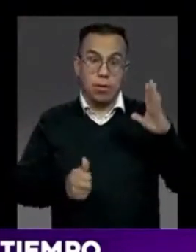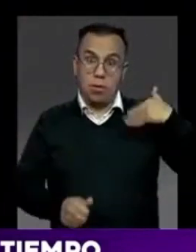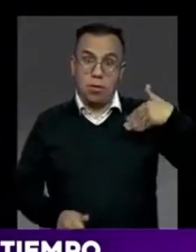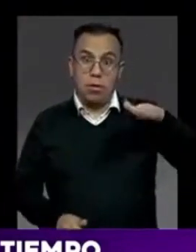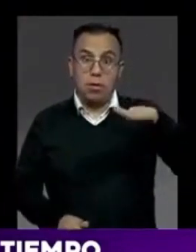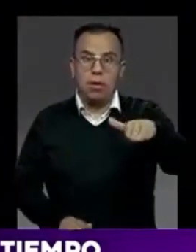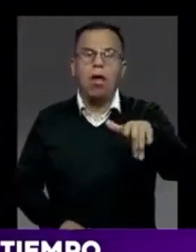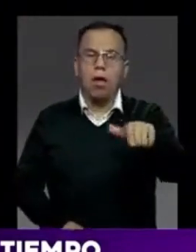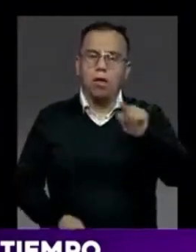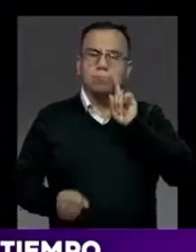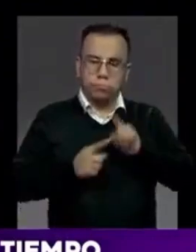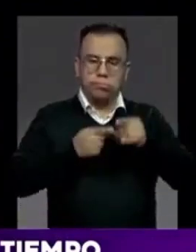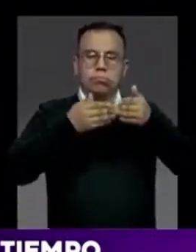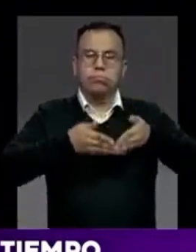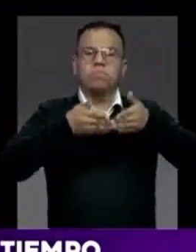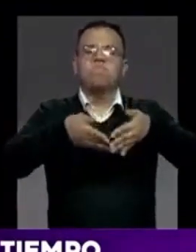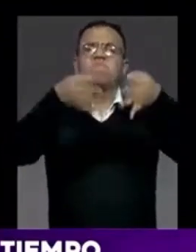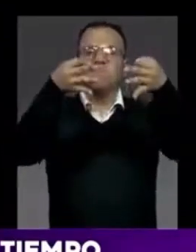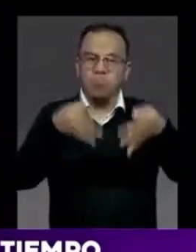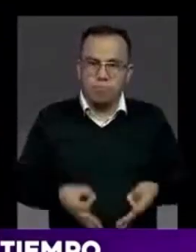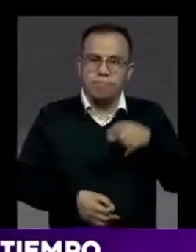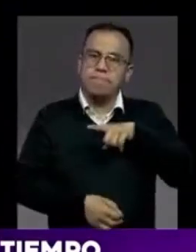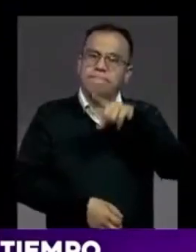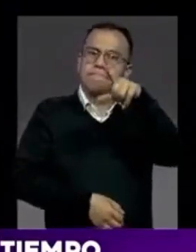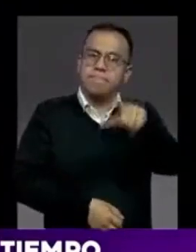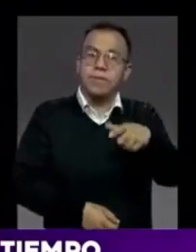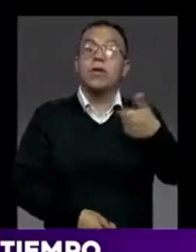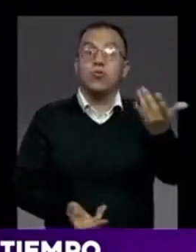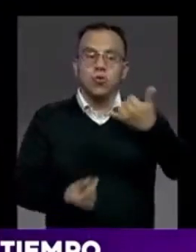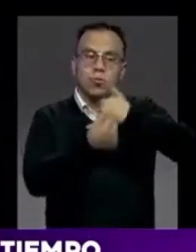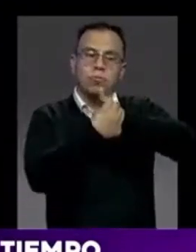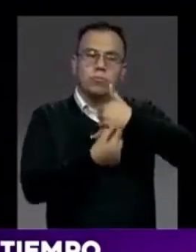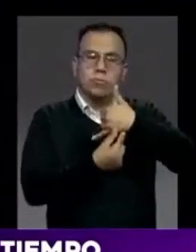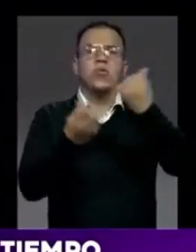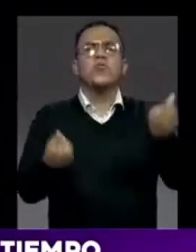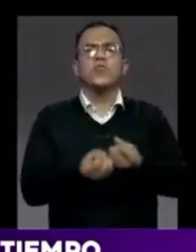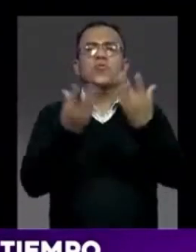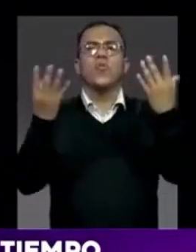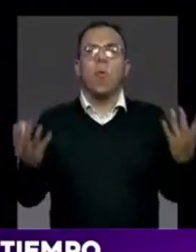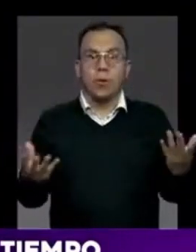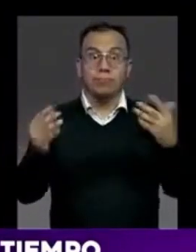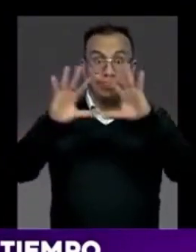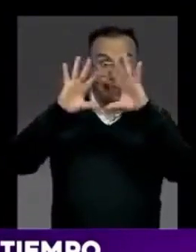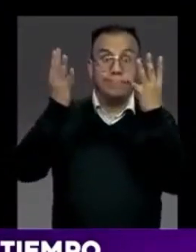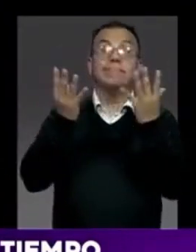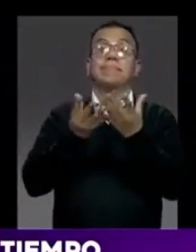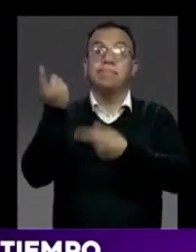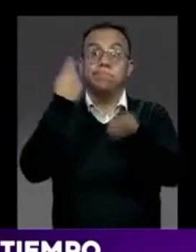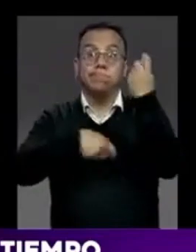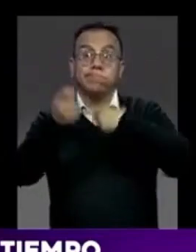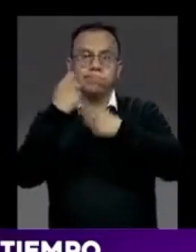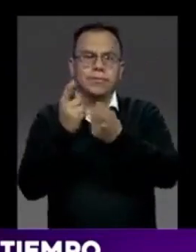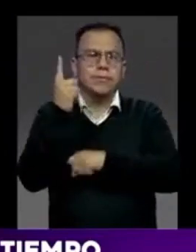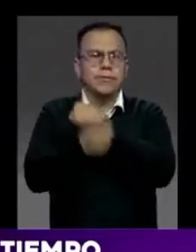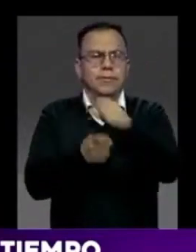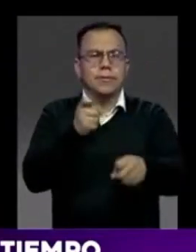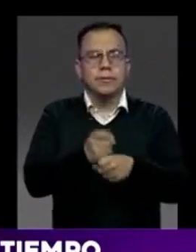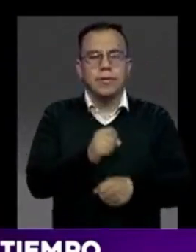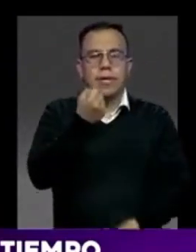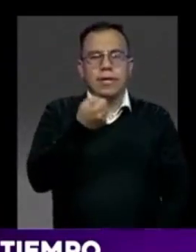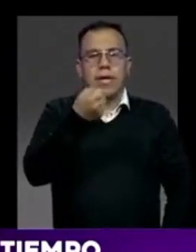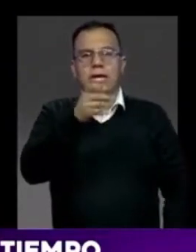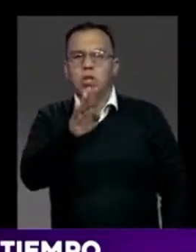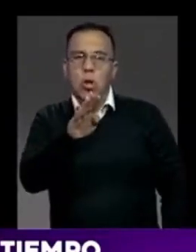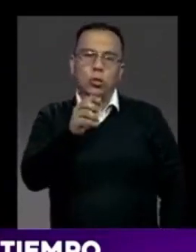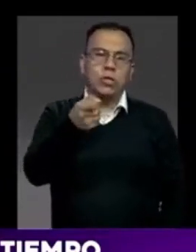en el puerto que debe ser el líder el pacífico sabe cuánto crece el pacífico en el mundo comercialmente cada año cerca del 14